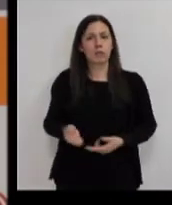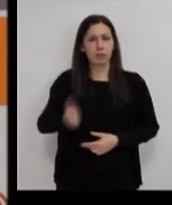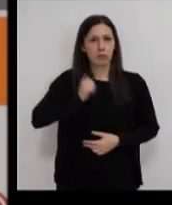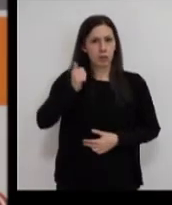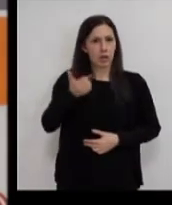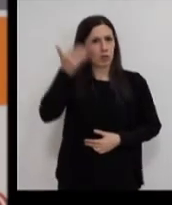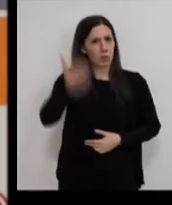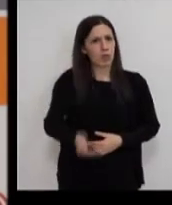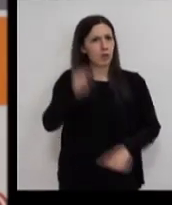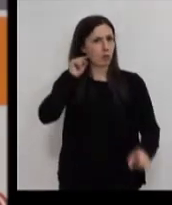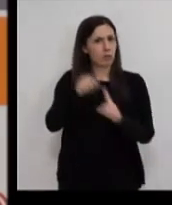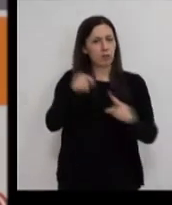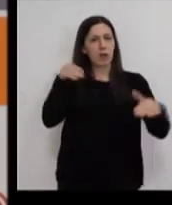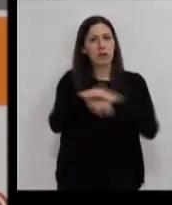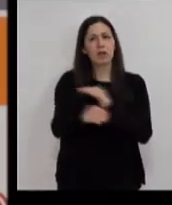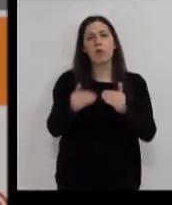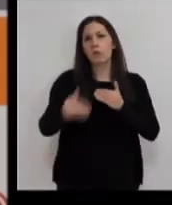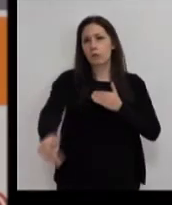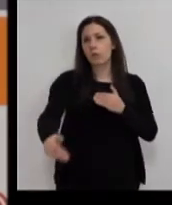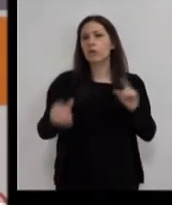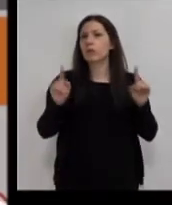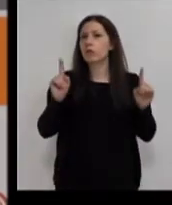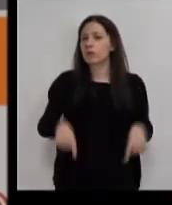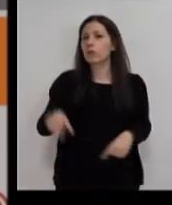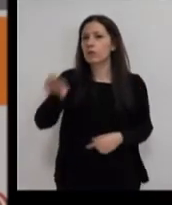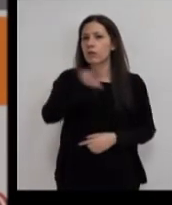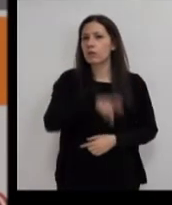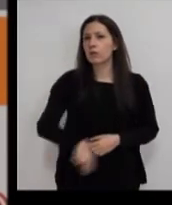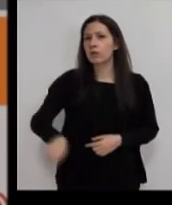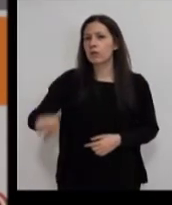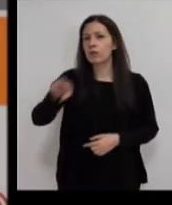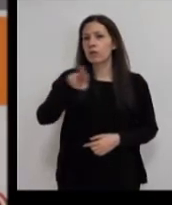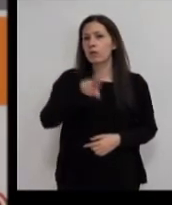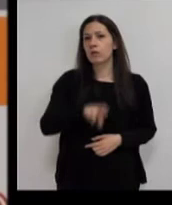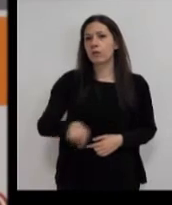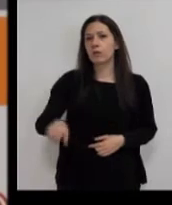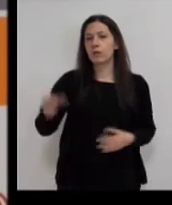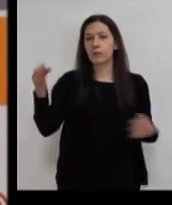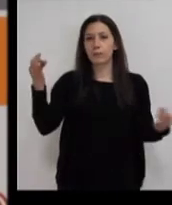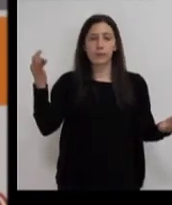constante cambio, lo cual abre una gran oportunidad para la accesibilidad.